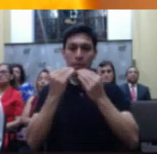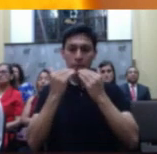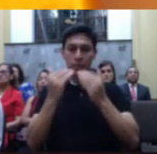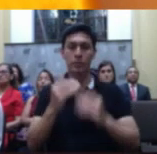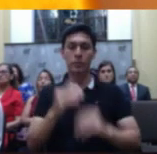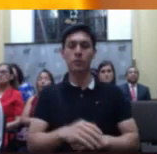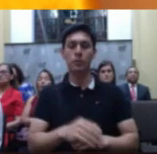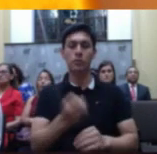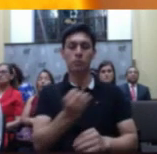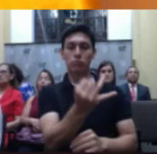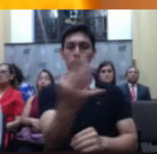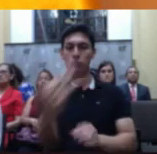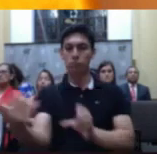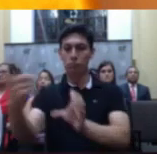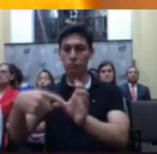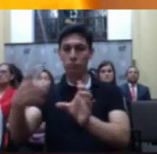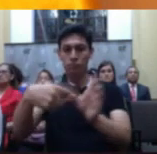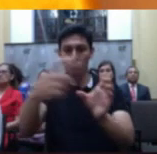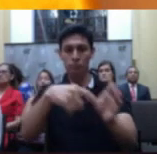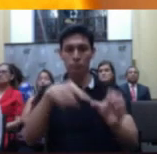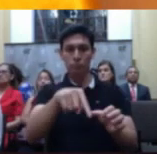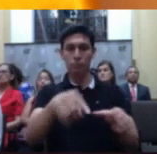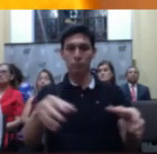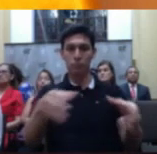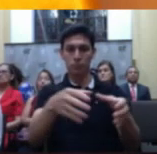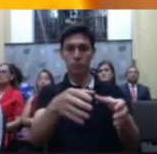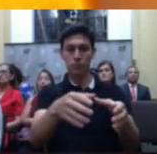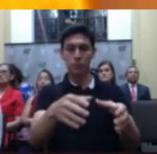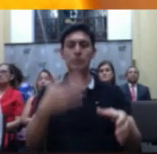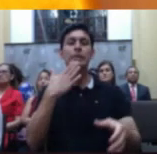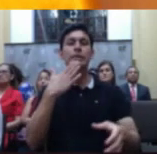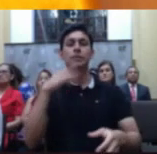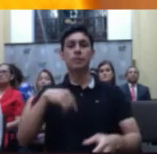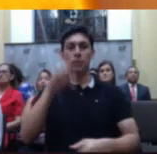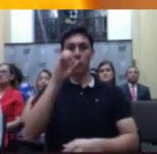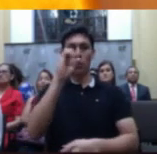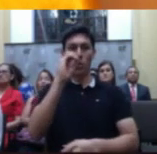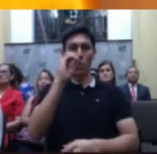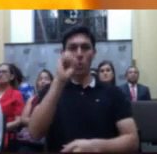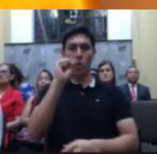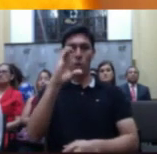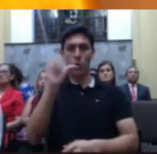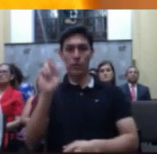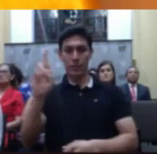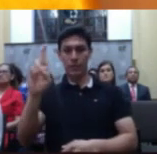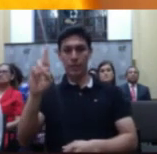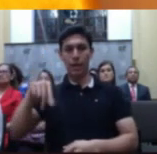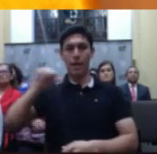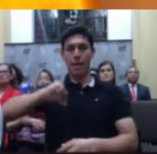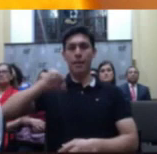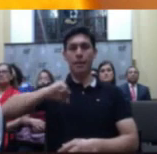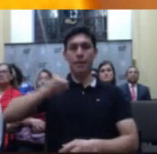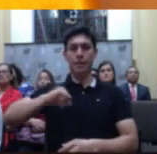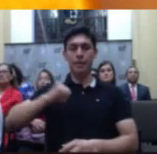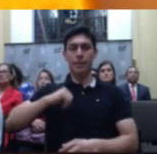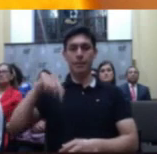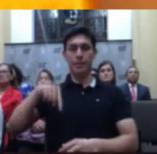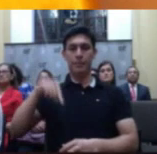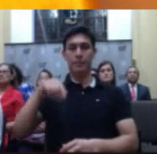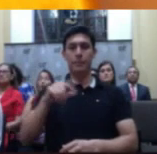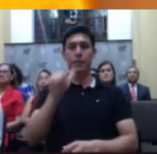a los demás integrantes de su institución. Atentamente, Óscar Benavides Magino, alcalde de la Municipalidad Distrital de